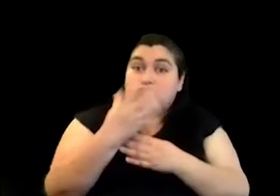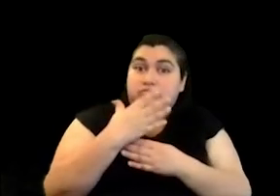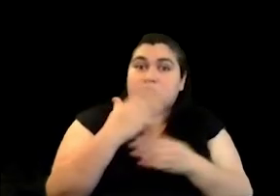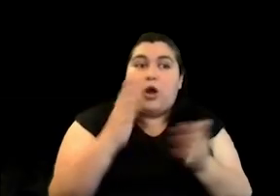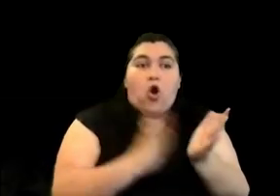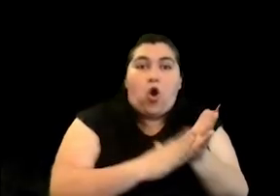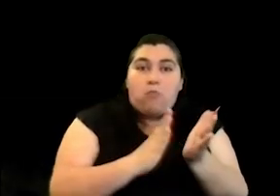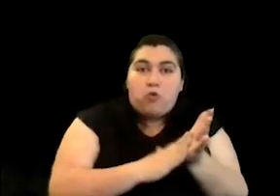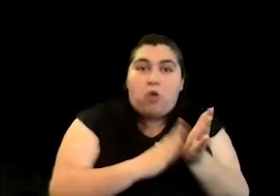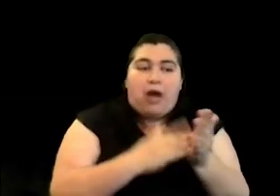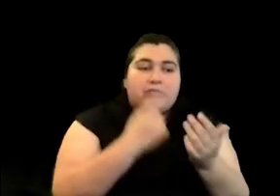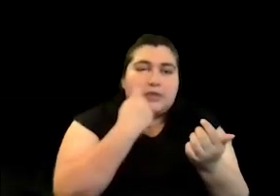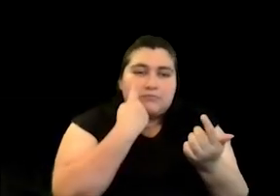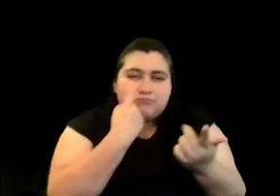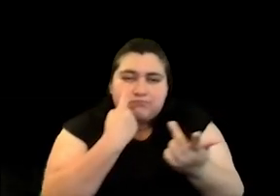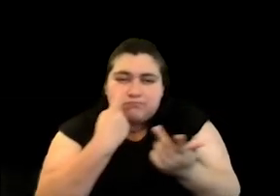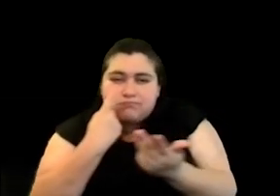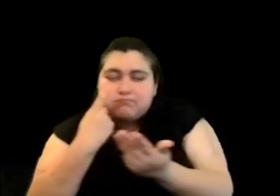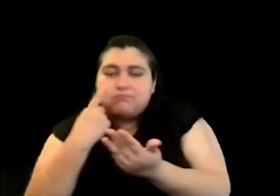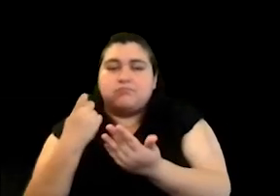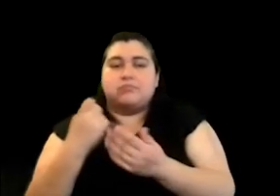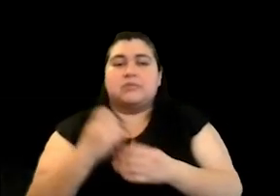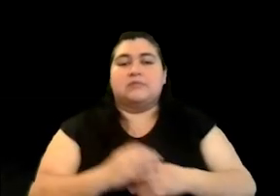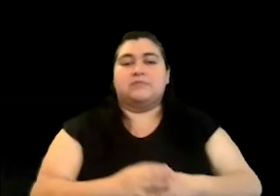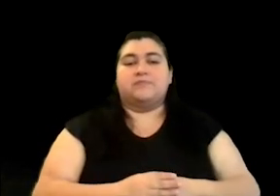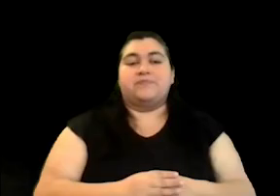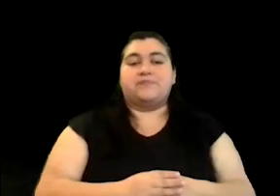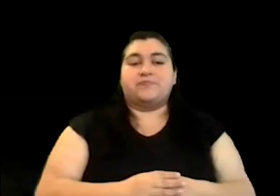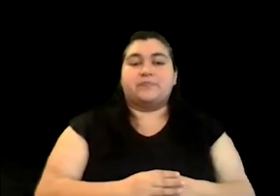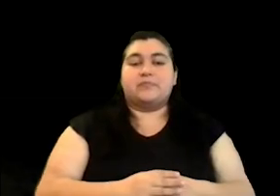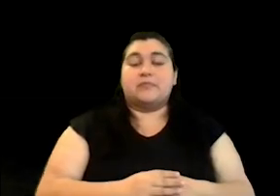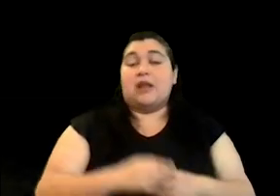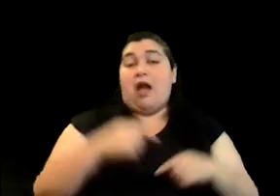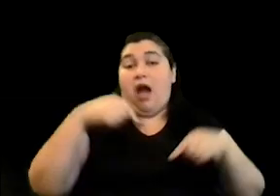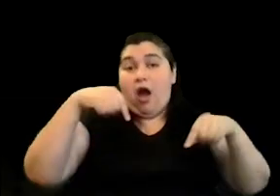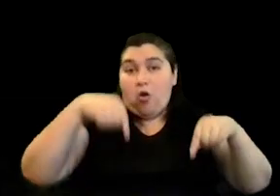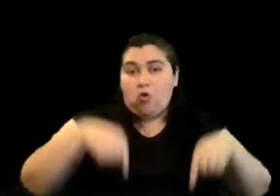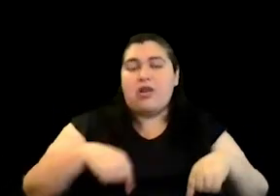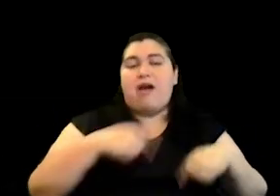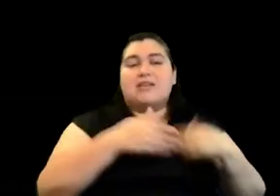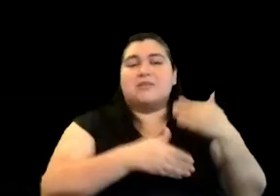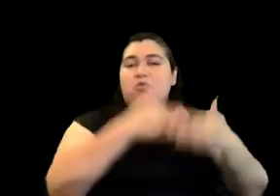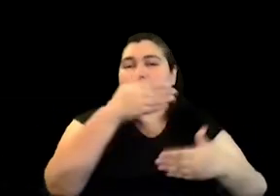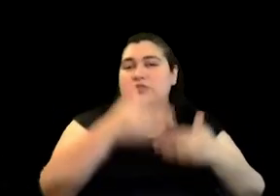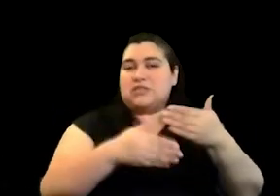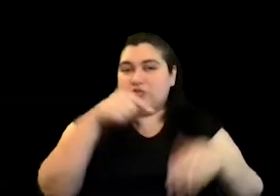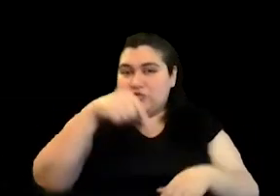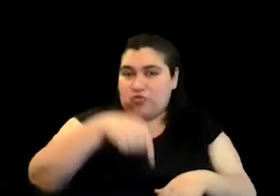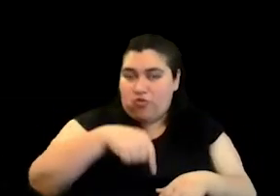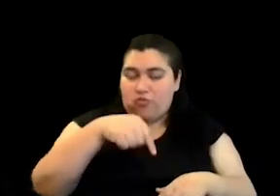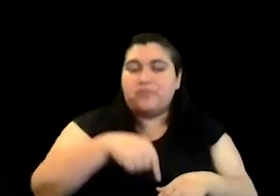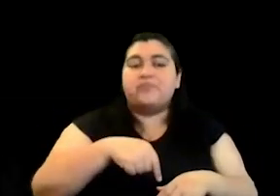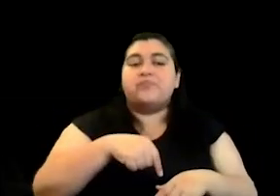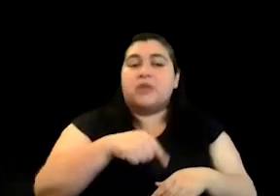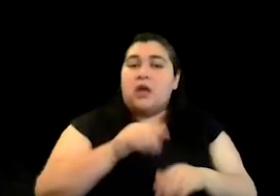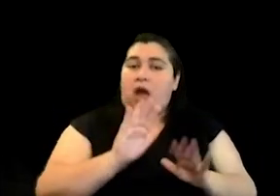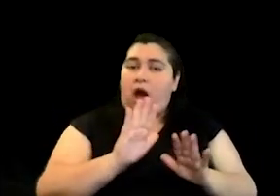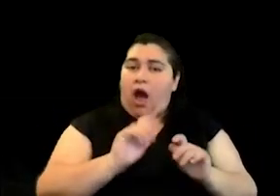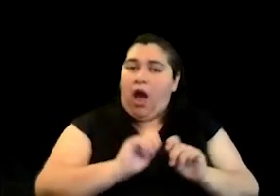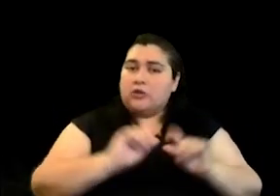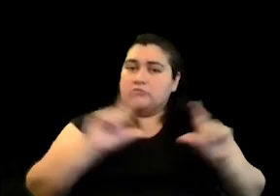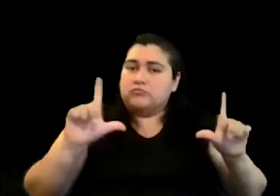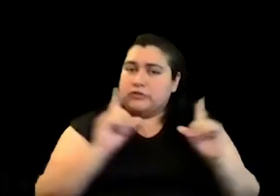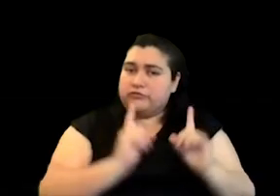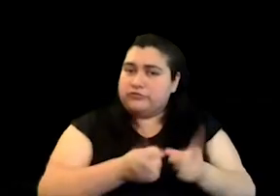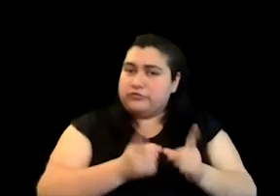que se asignaron y los que se utilizaron. Actualmente este procedimiento se encuentra habilitado